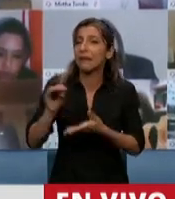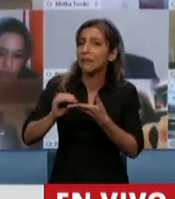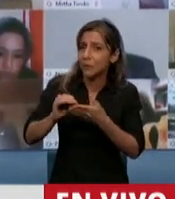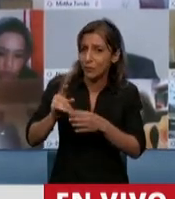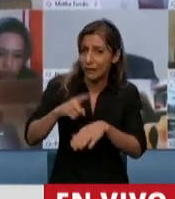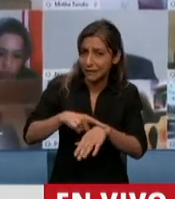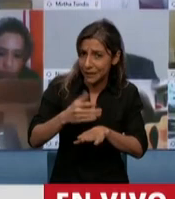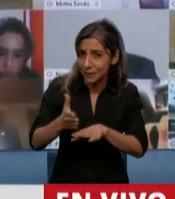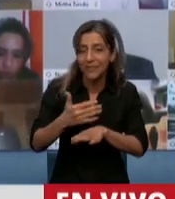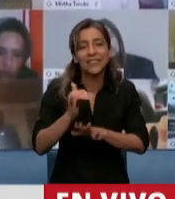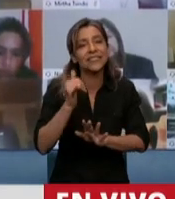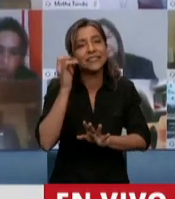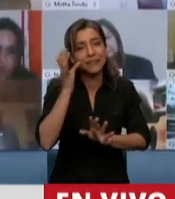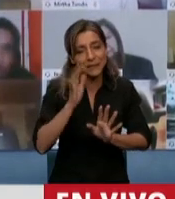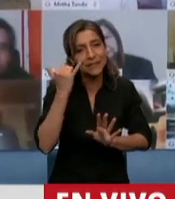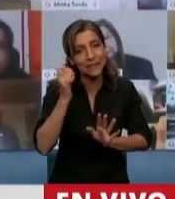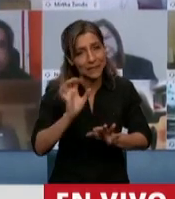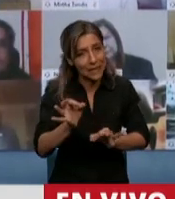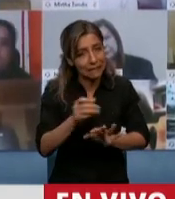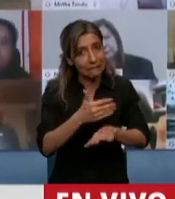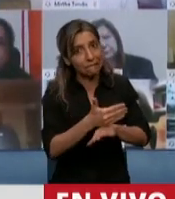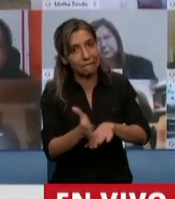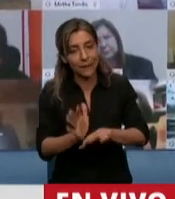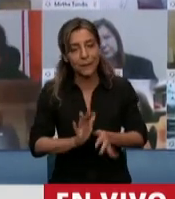Sé que ha pasado mucho tiempo.